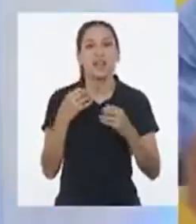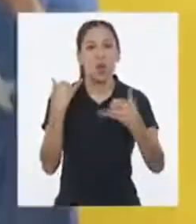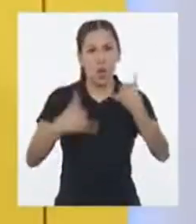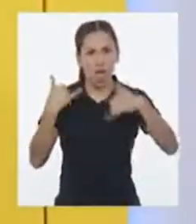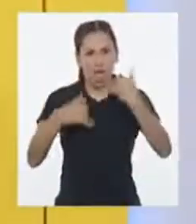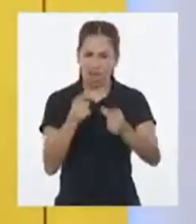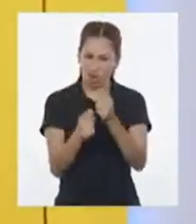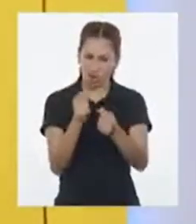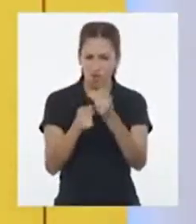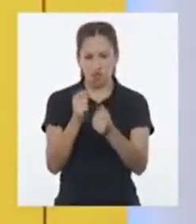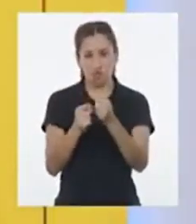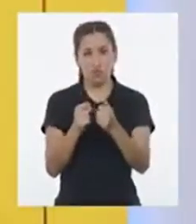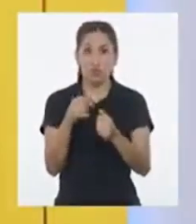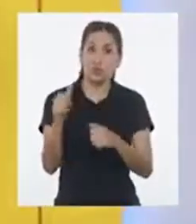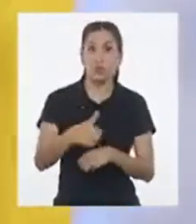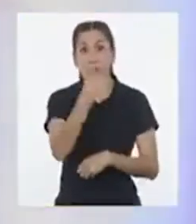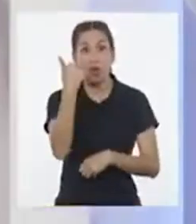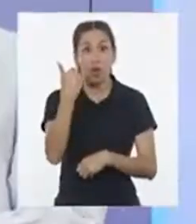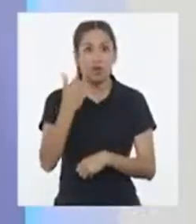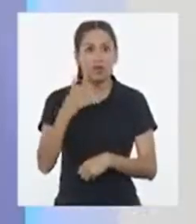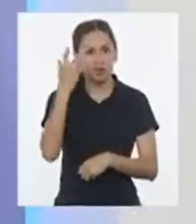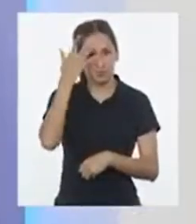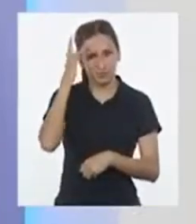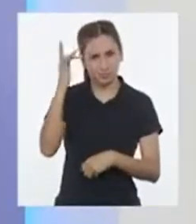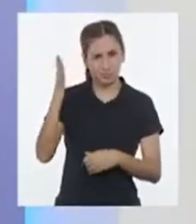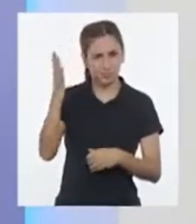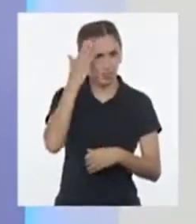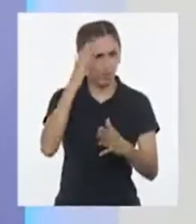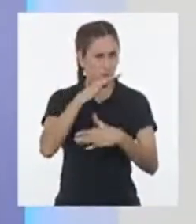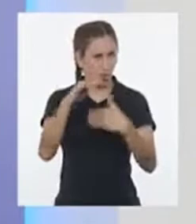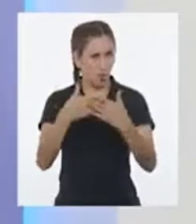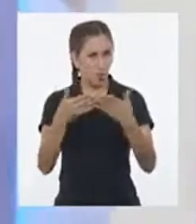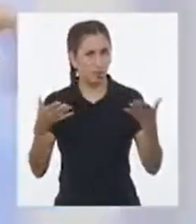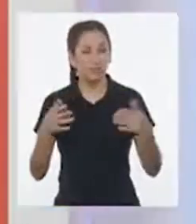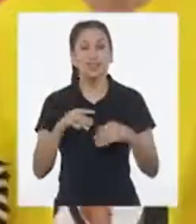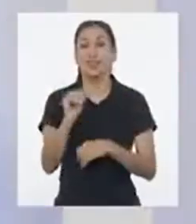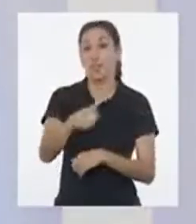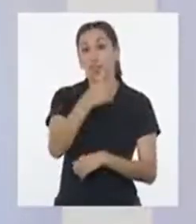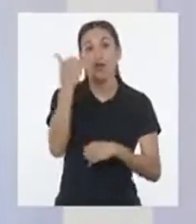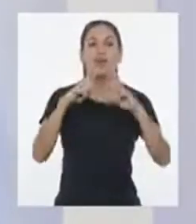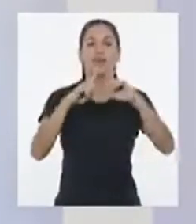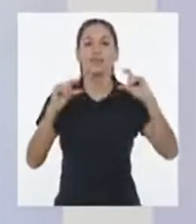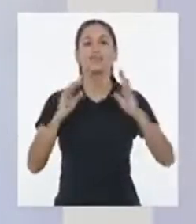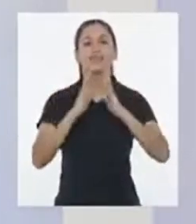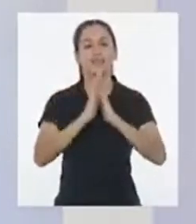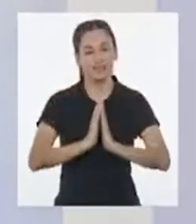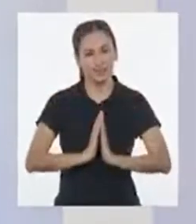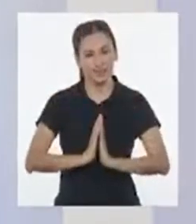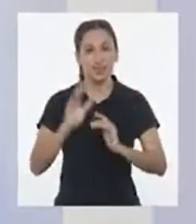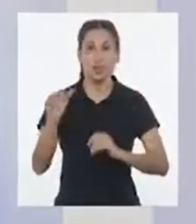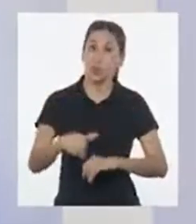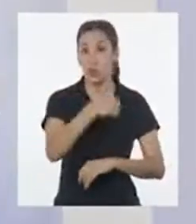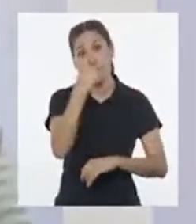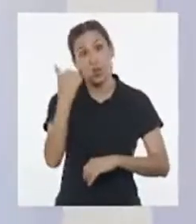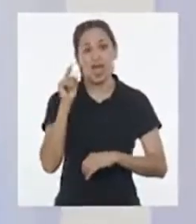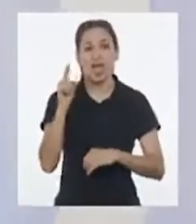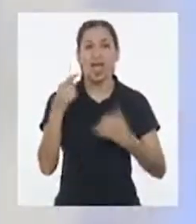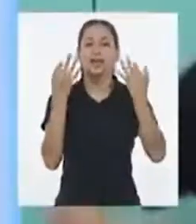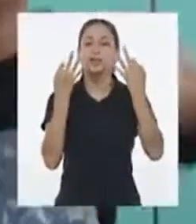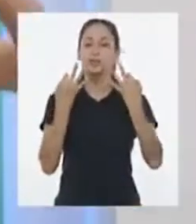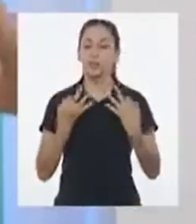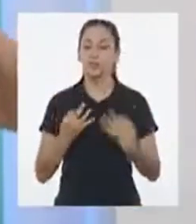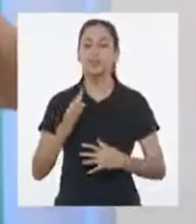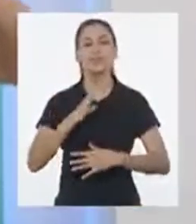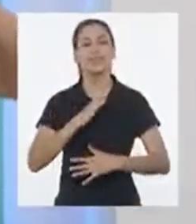Mario el gamer. Y Arquímedes, el señor sabelo todo. También es Rotaku, el honorable japonés y